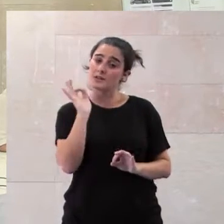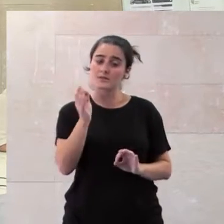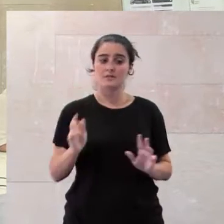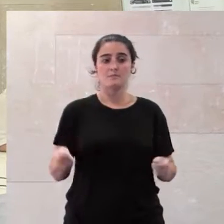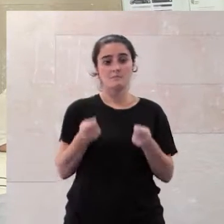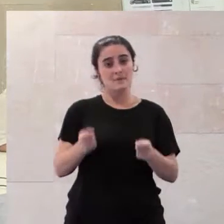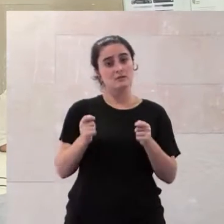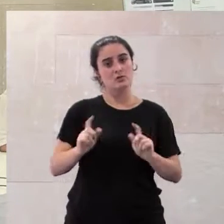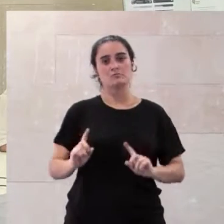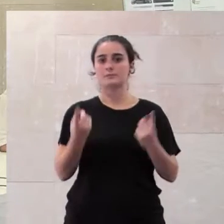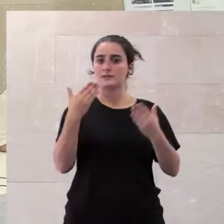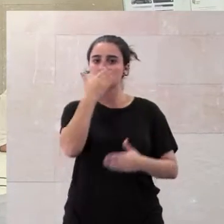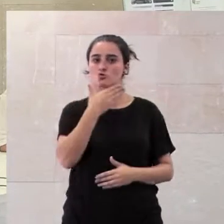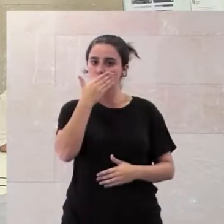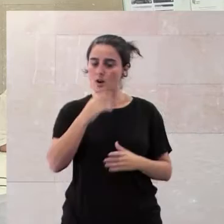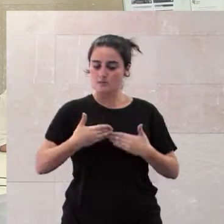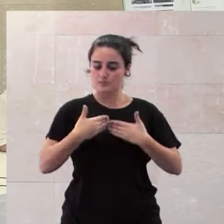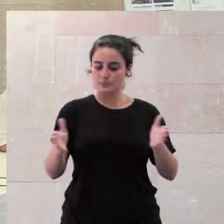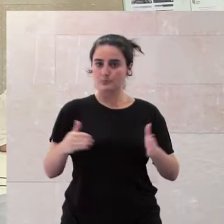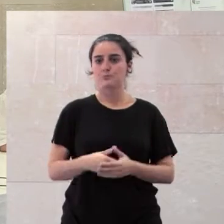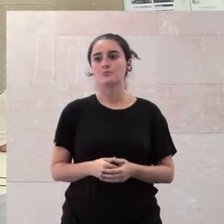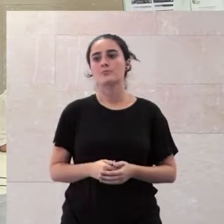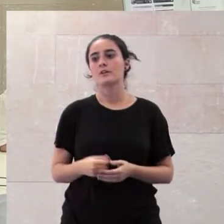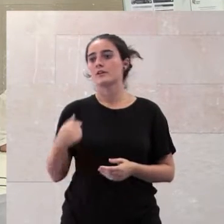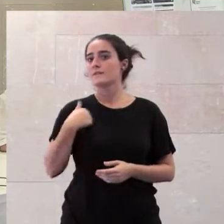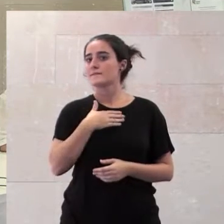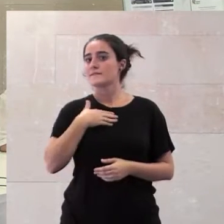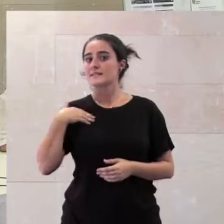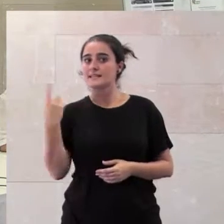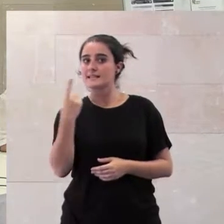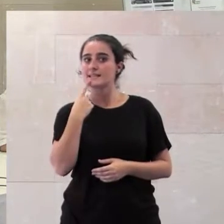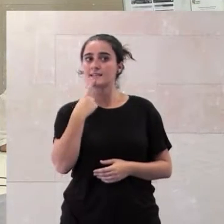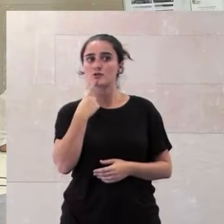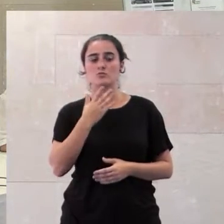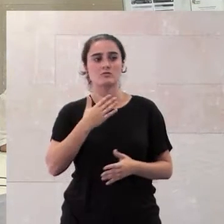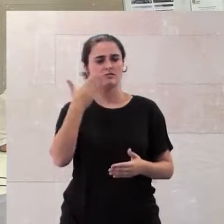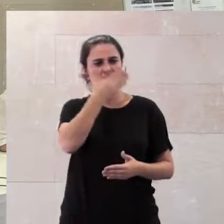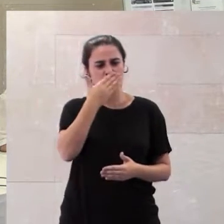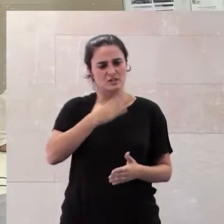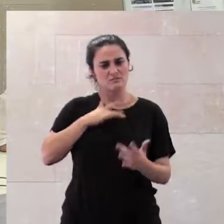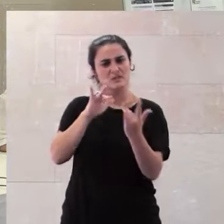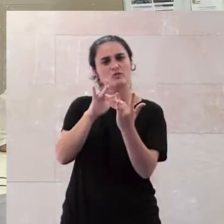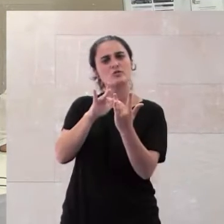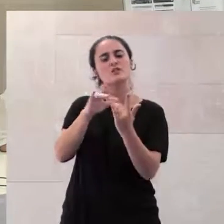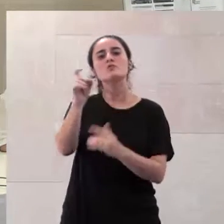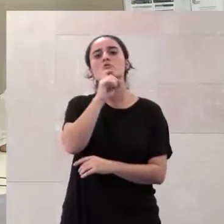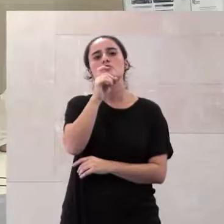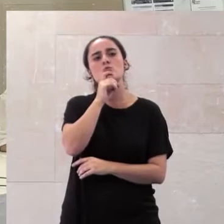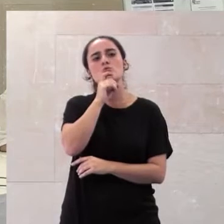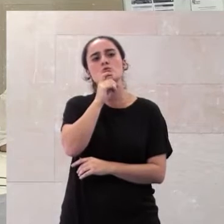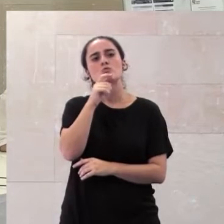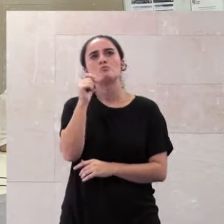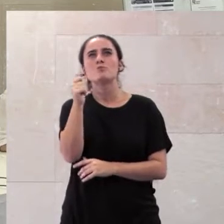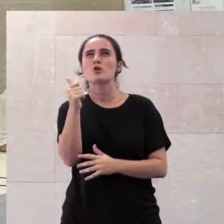abrió, pero bueno, yo lo primero de todo quería comentar que cómo ha sido mi contacto con las escuelas, creo que tiene algo que ver también un poco lo que decías tú